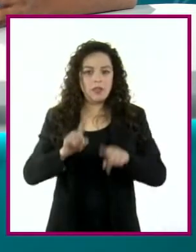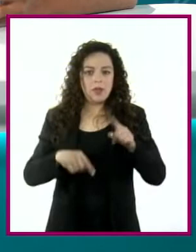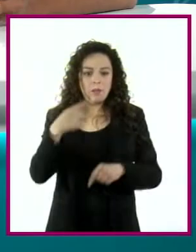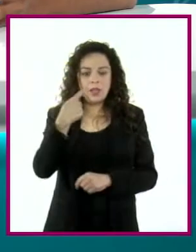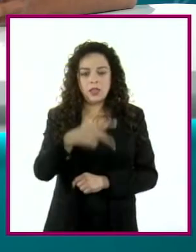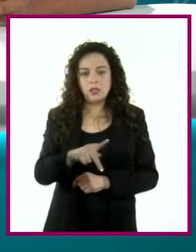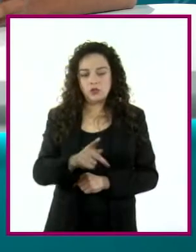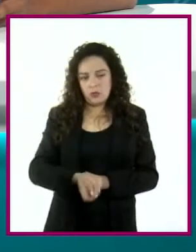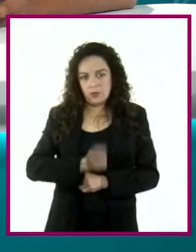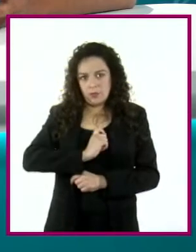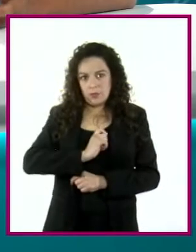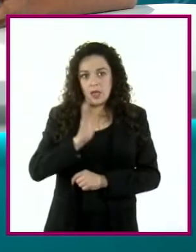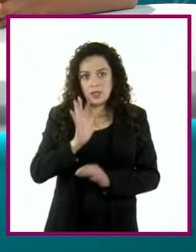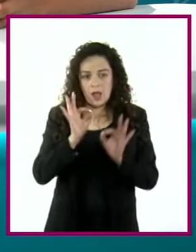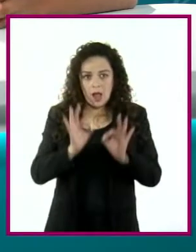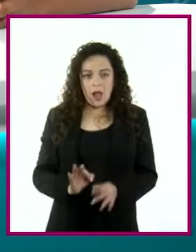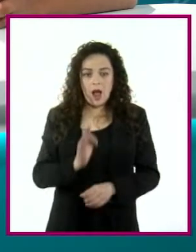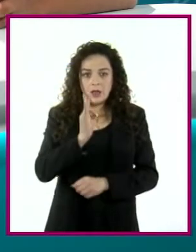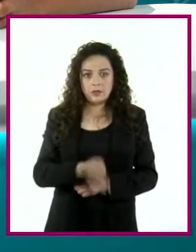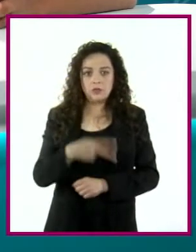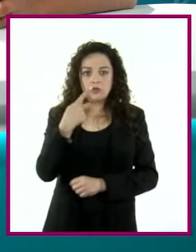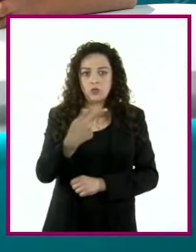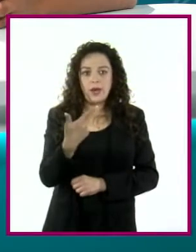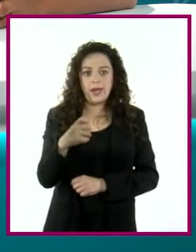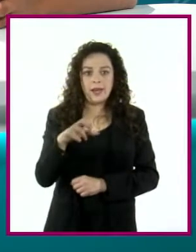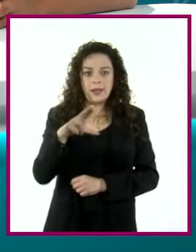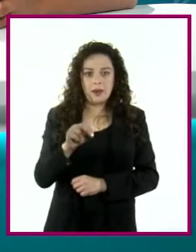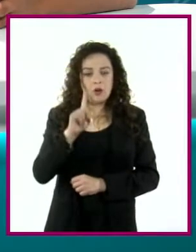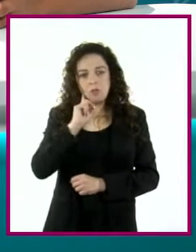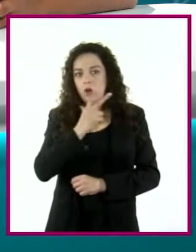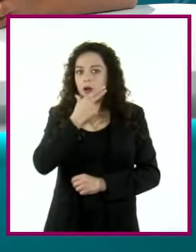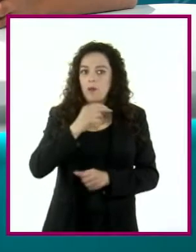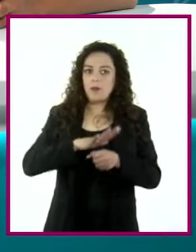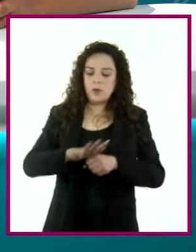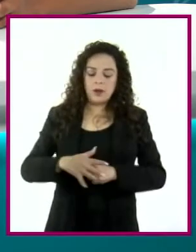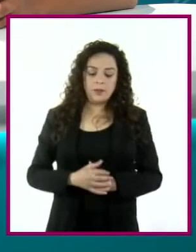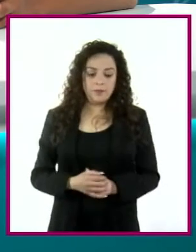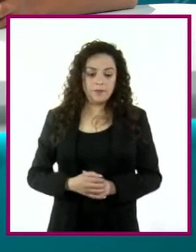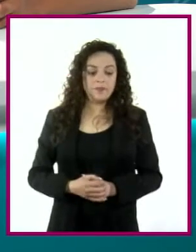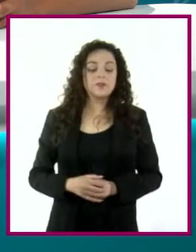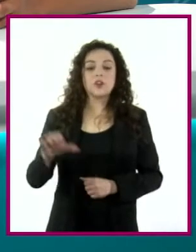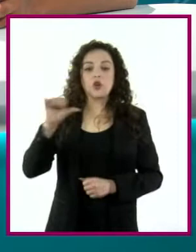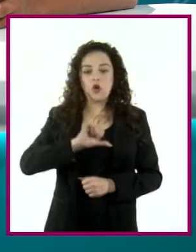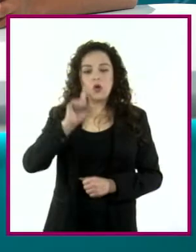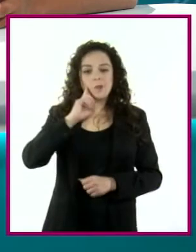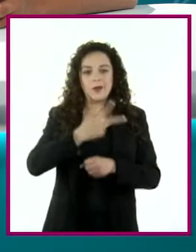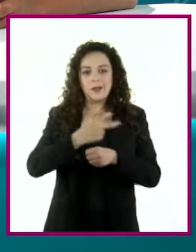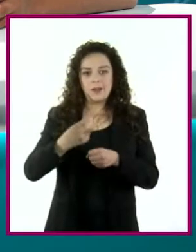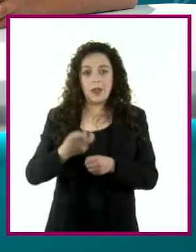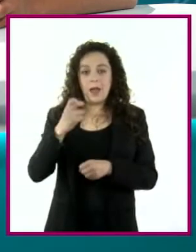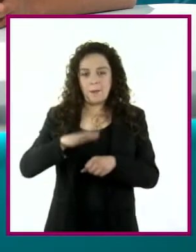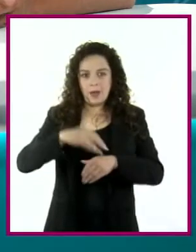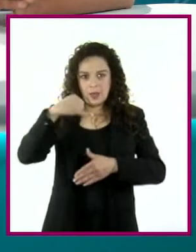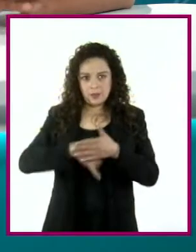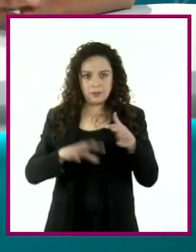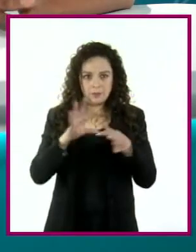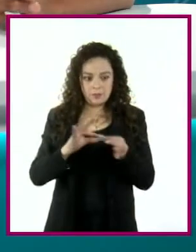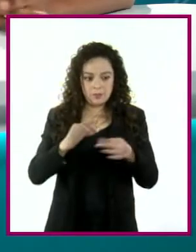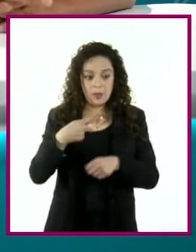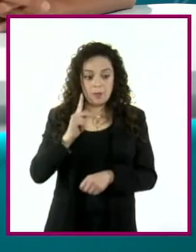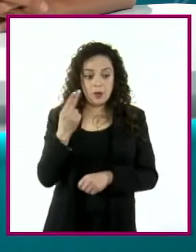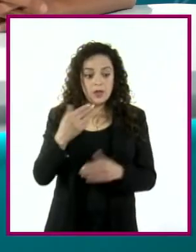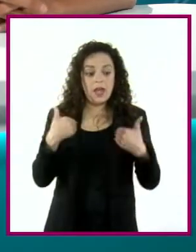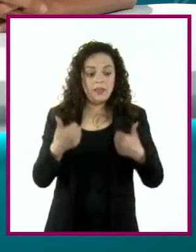identidad autopercibida de género. Hablaremos más de esto con nuestra invitada del día de hoy. Pero antes, veamos esta cápsula para